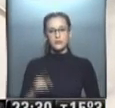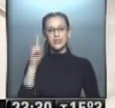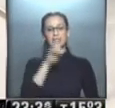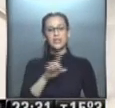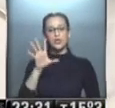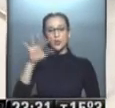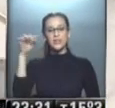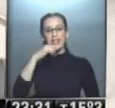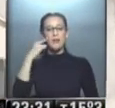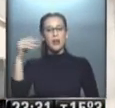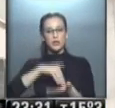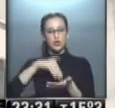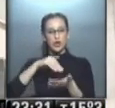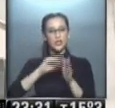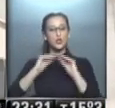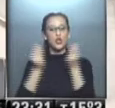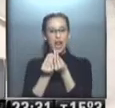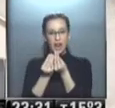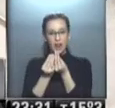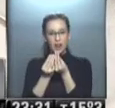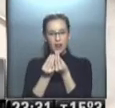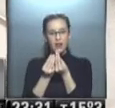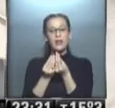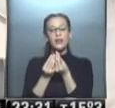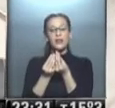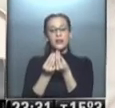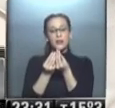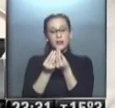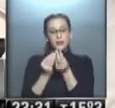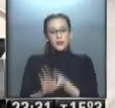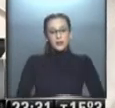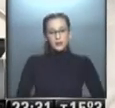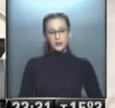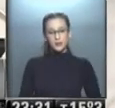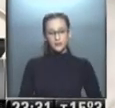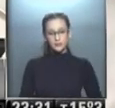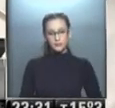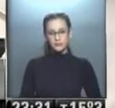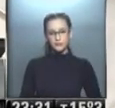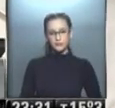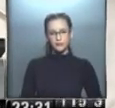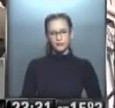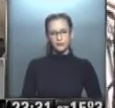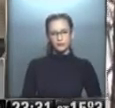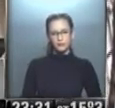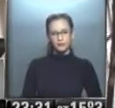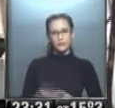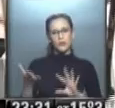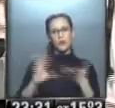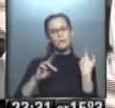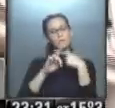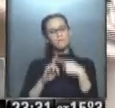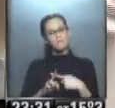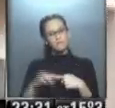157 mil millones es la cifra, repito, conservadora que se ha considerado como cálculo para